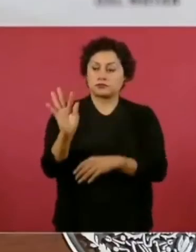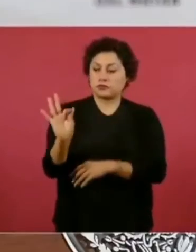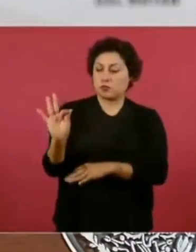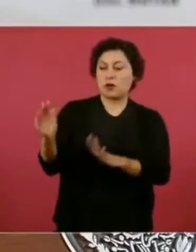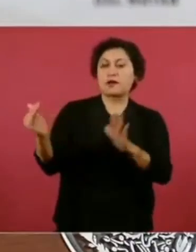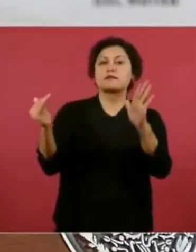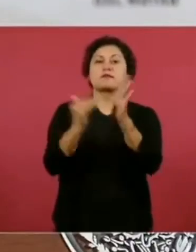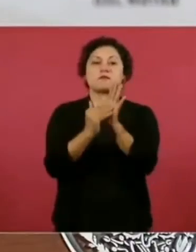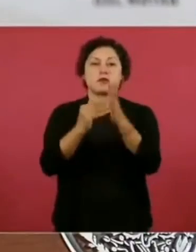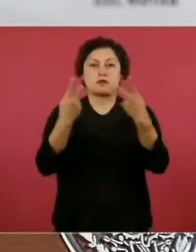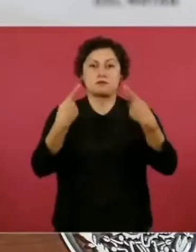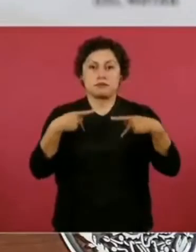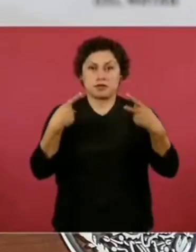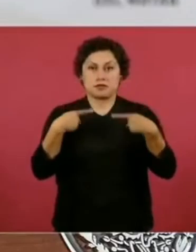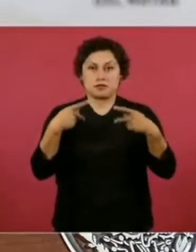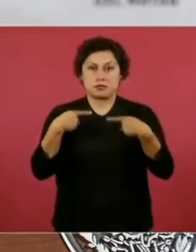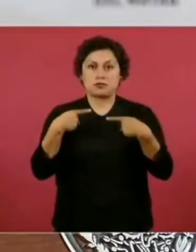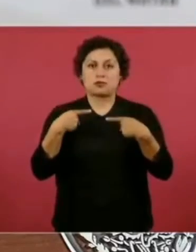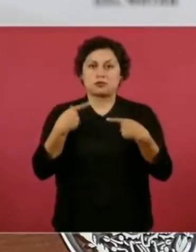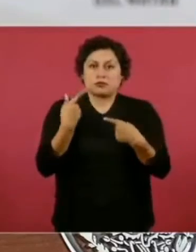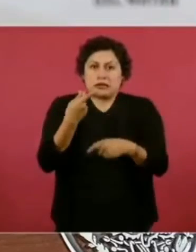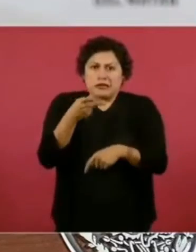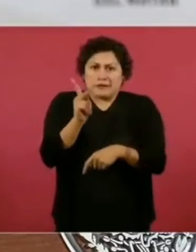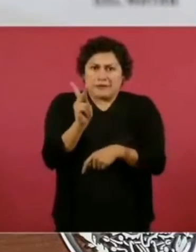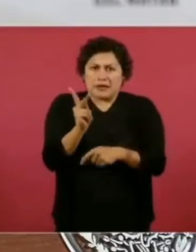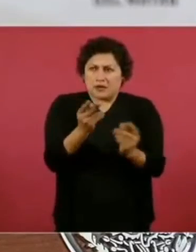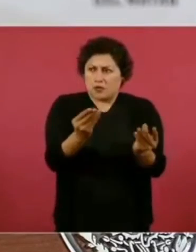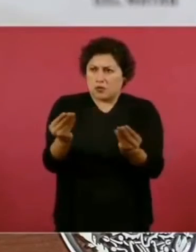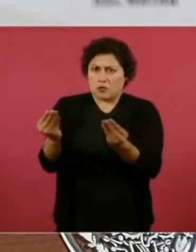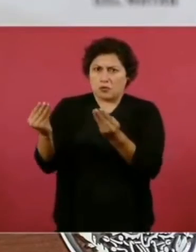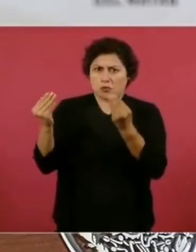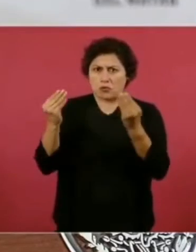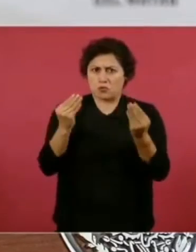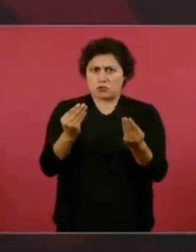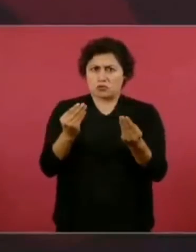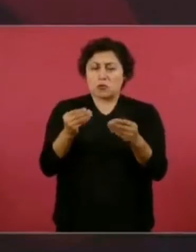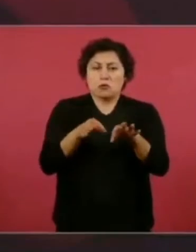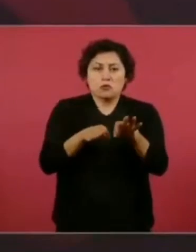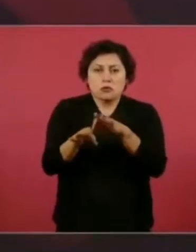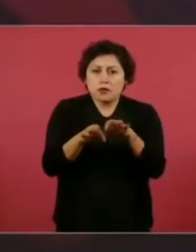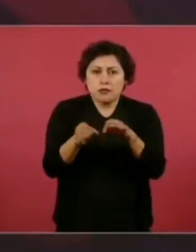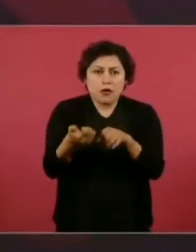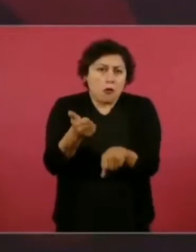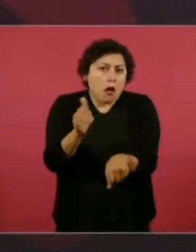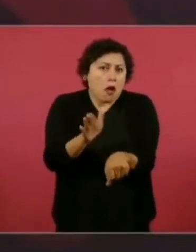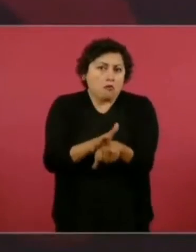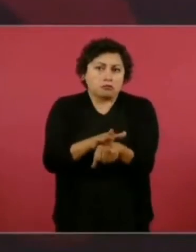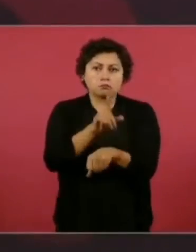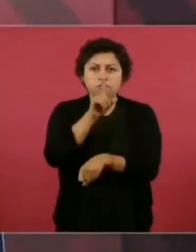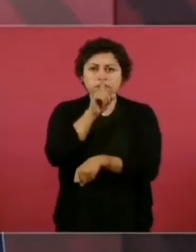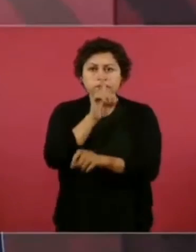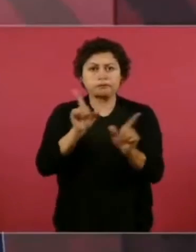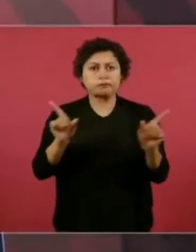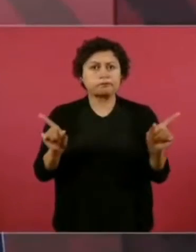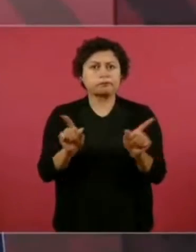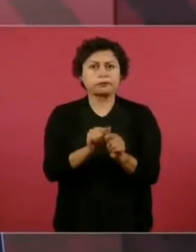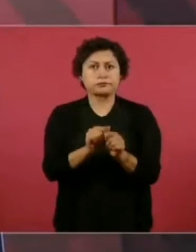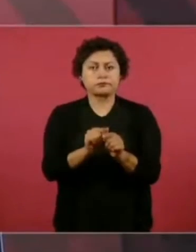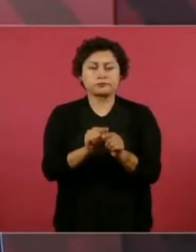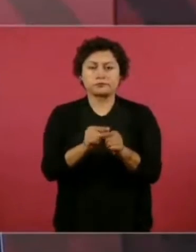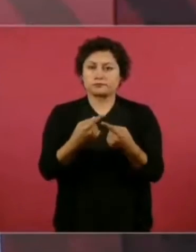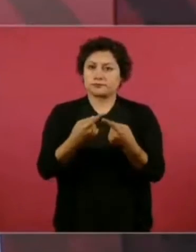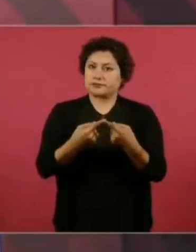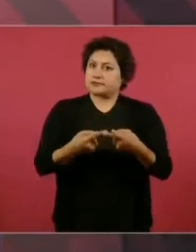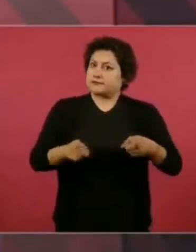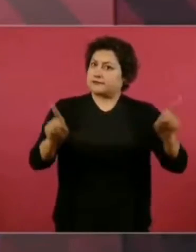y la mayoría eran administrativos, no operativos. La Guardia Nacional